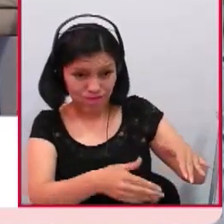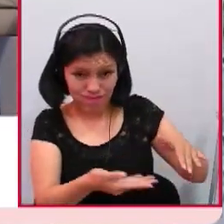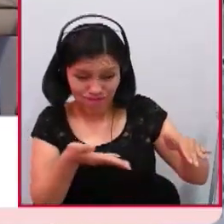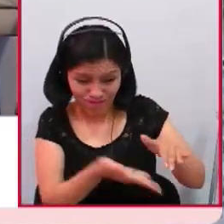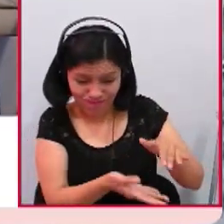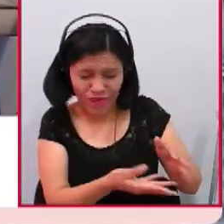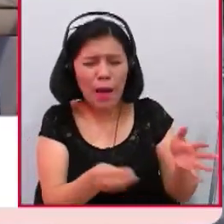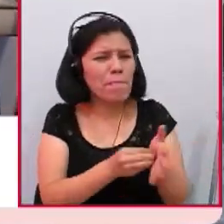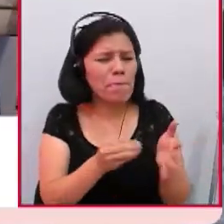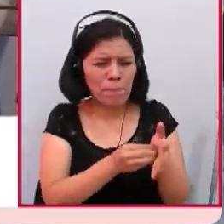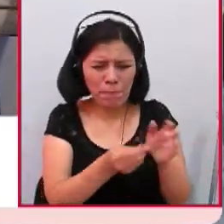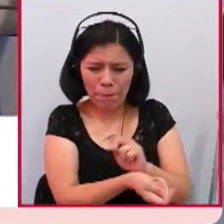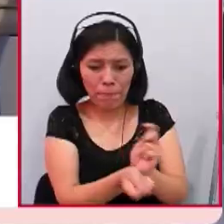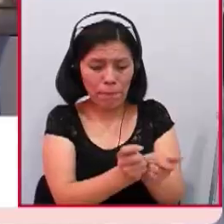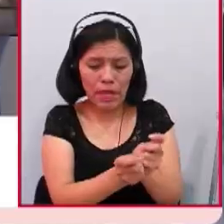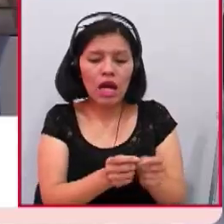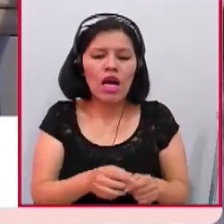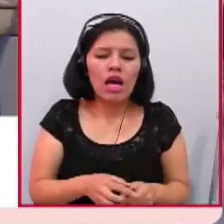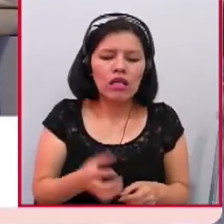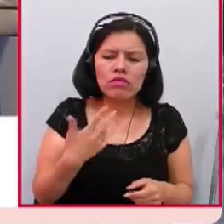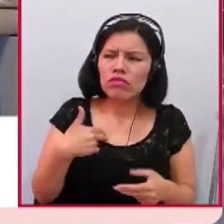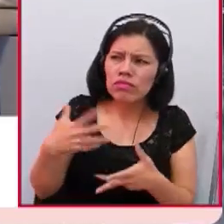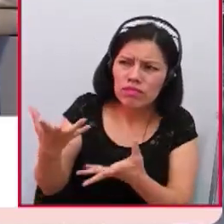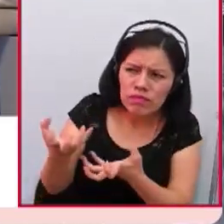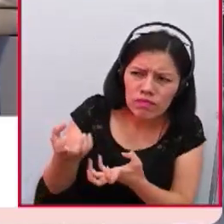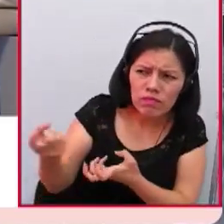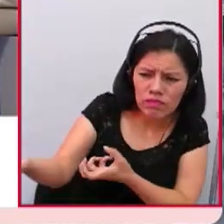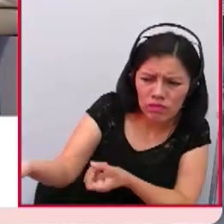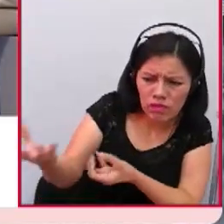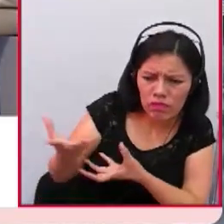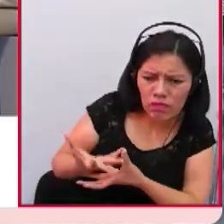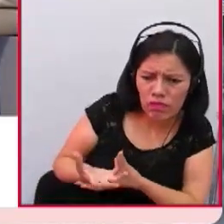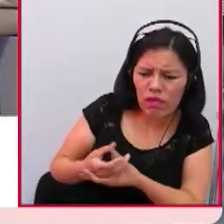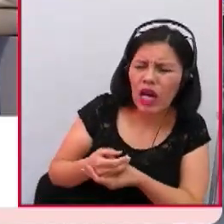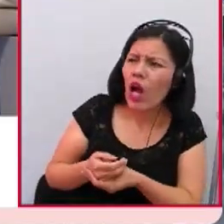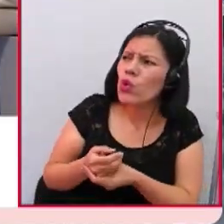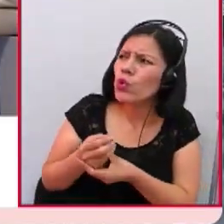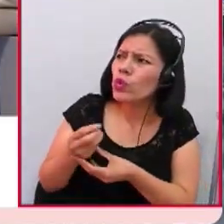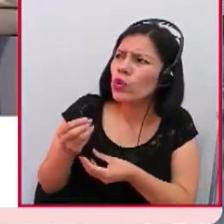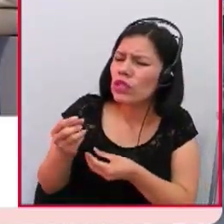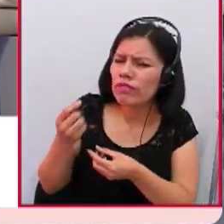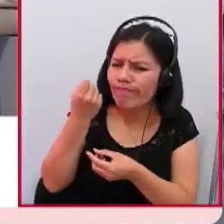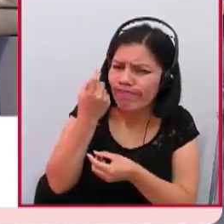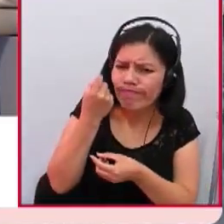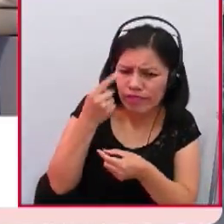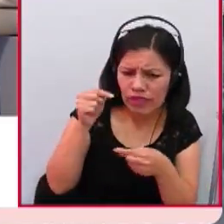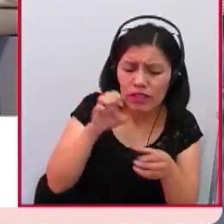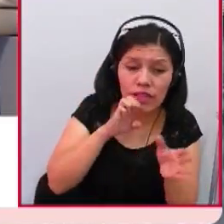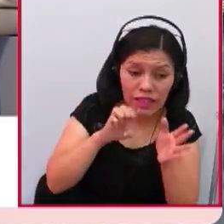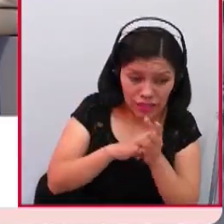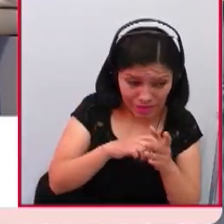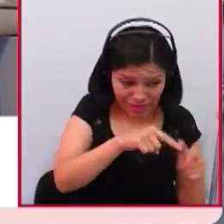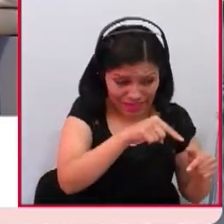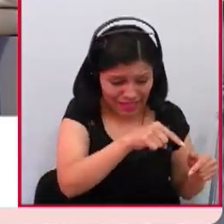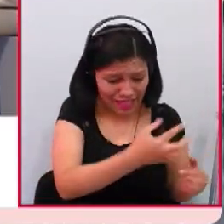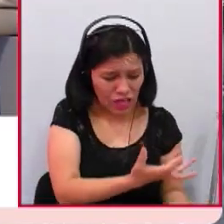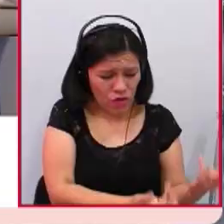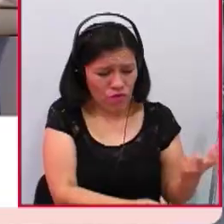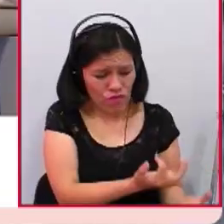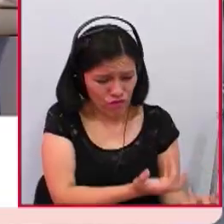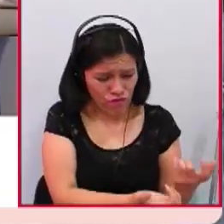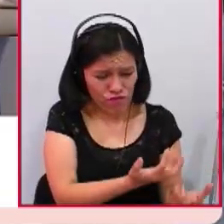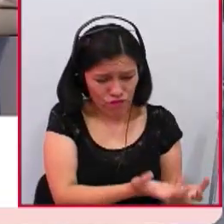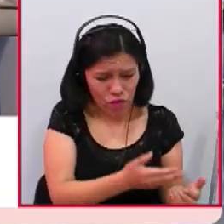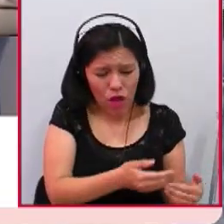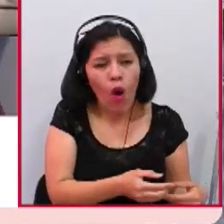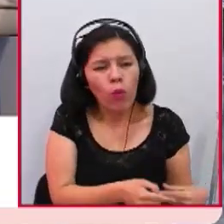Entonces, lo que quería que nos comente, por favor, es, porque se entiende que la conversión continua tiene ciertas